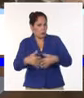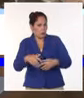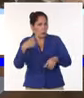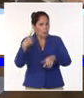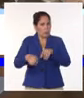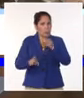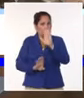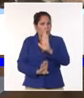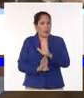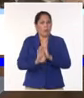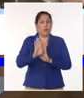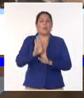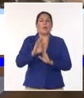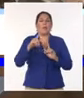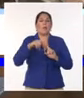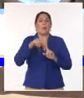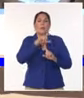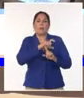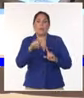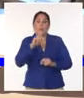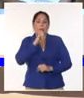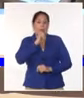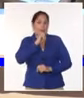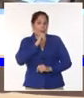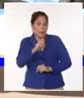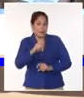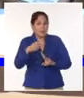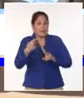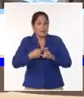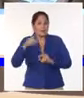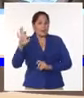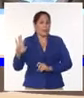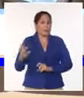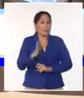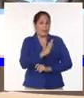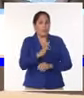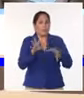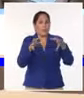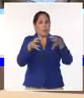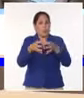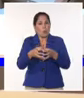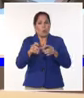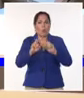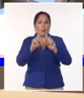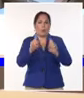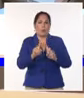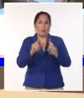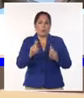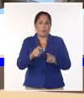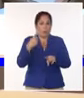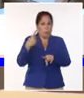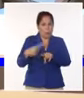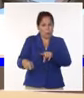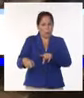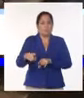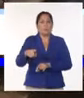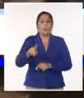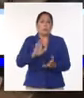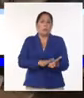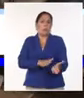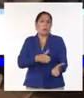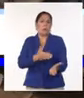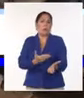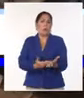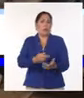avanzado en los temas más complejos y en el perfeccionamiento de las funciones del subgrupo consultivo. Además, se dispone de una propuesta de